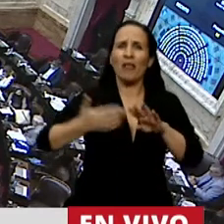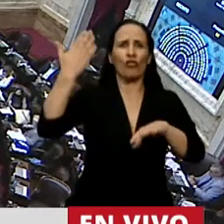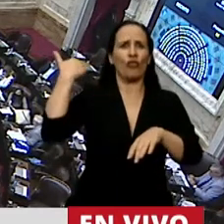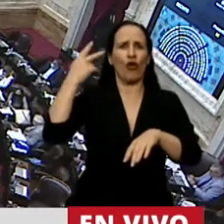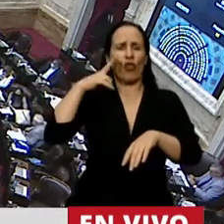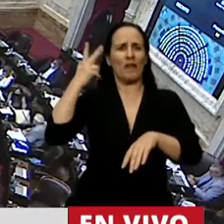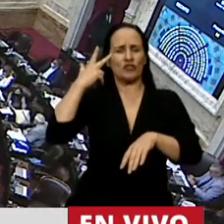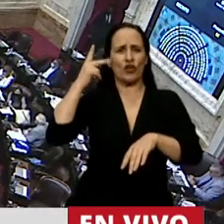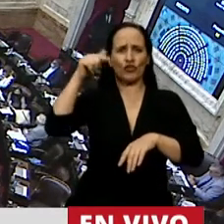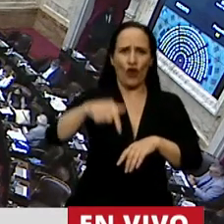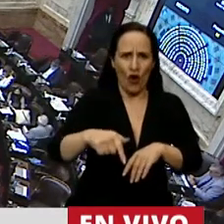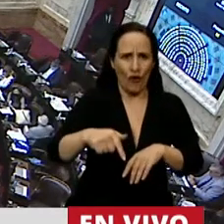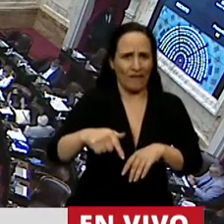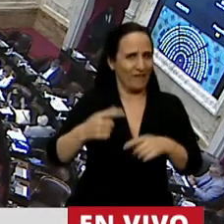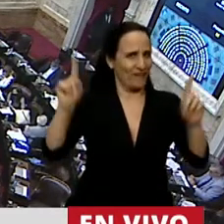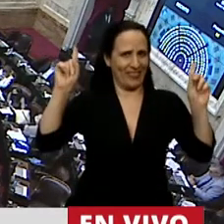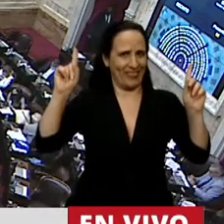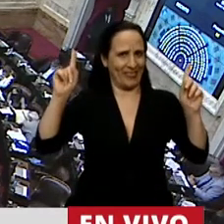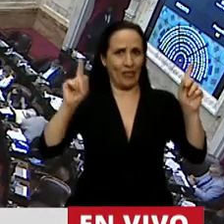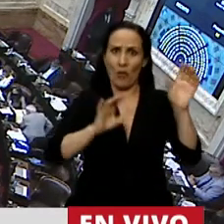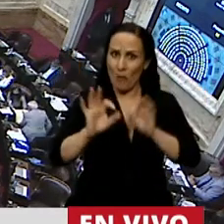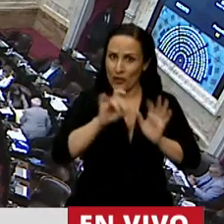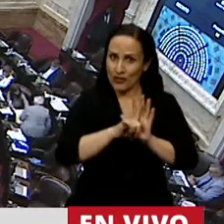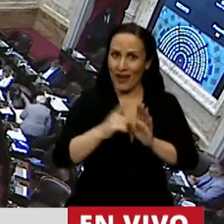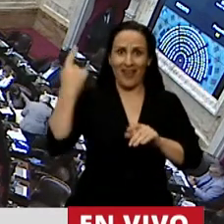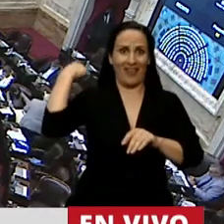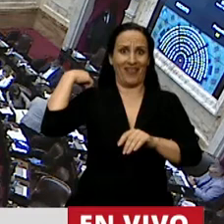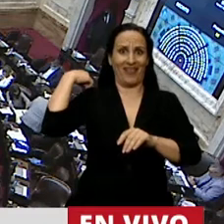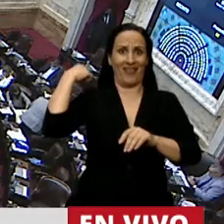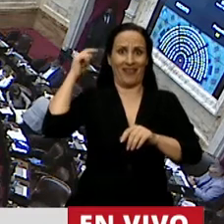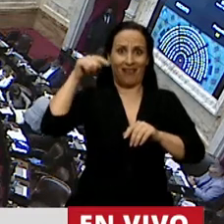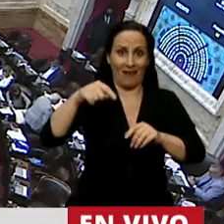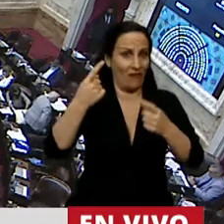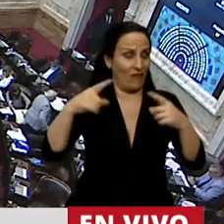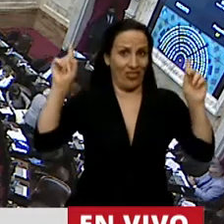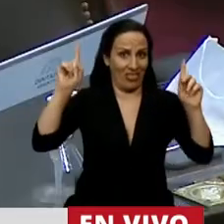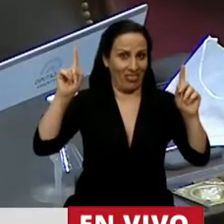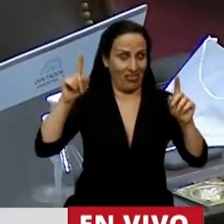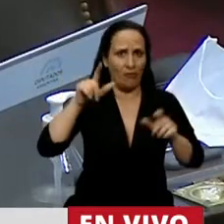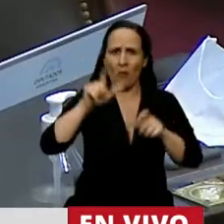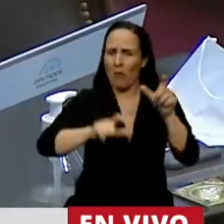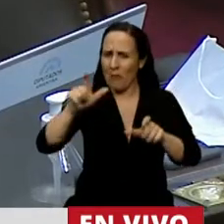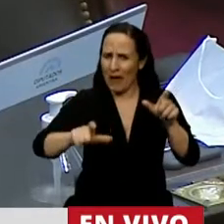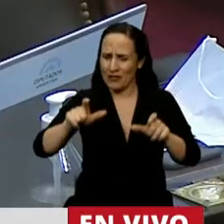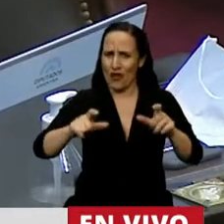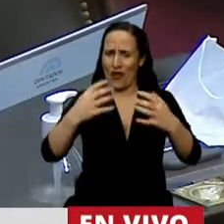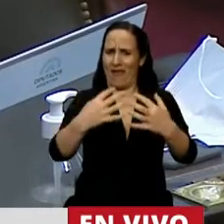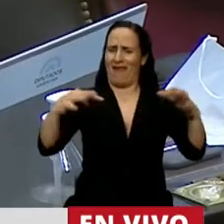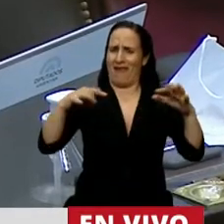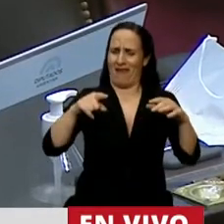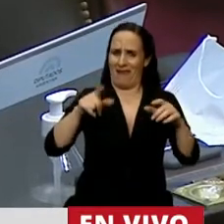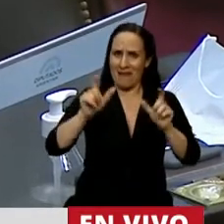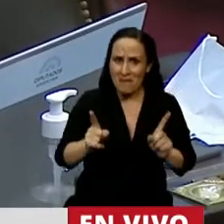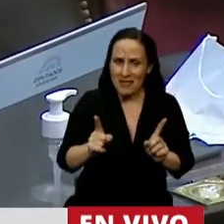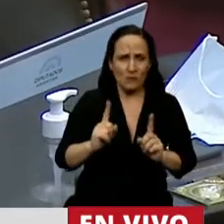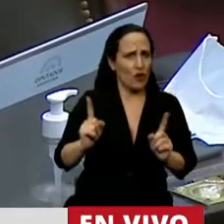entonces. El proyecto tampoco es el mismo. Los miembros de este recinto y de esta Cámara tampoco son los mismos. Ni el tratamiento